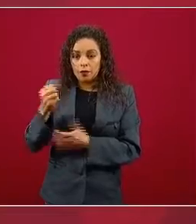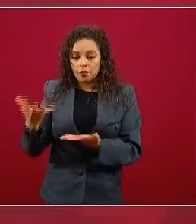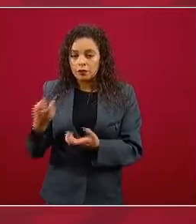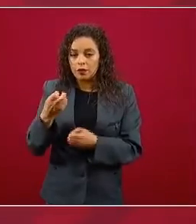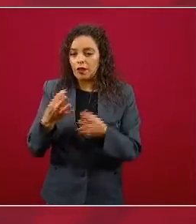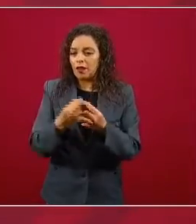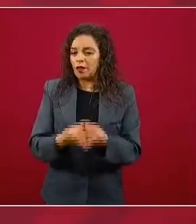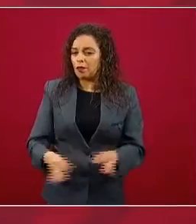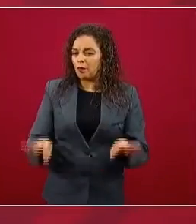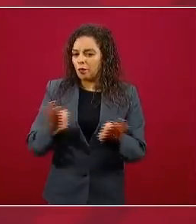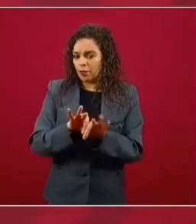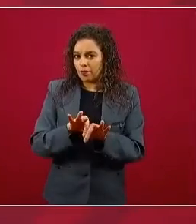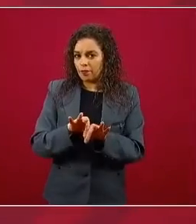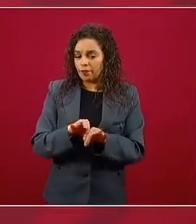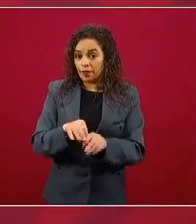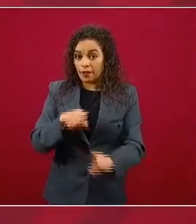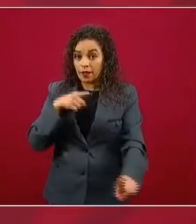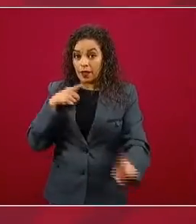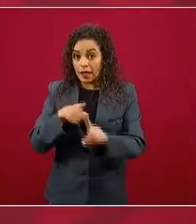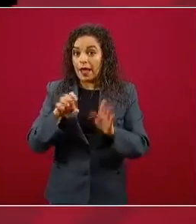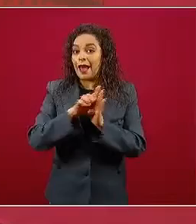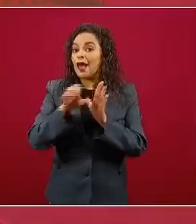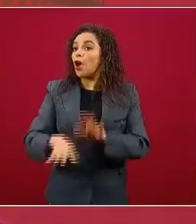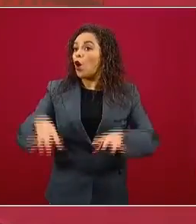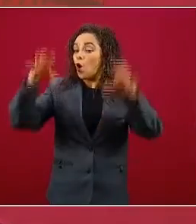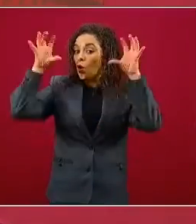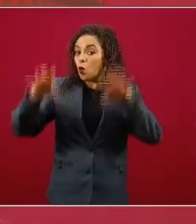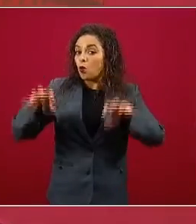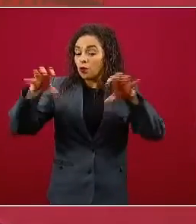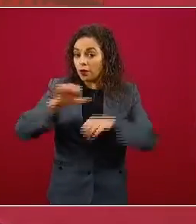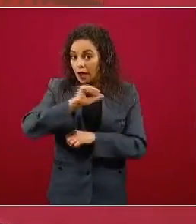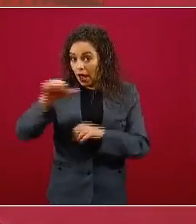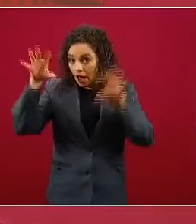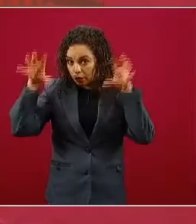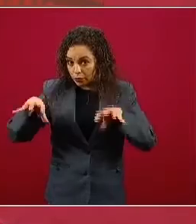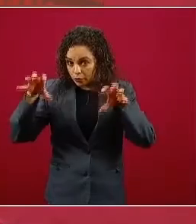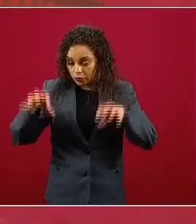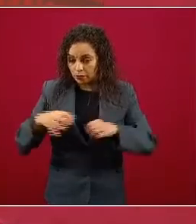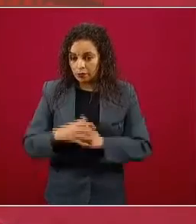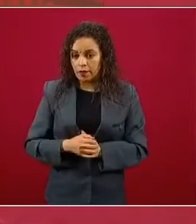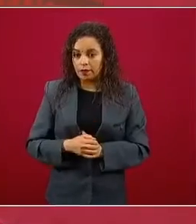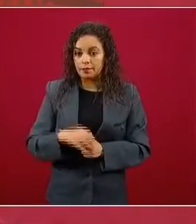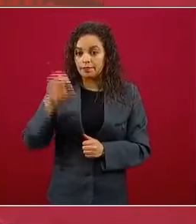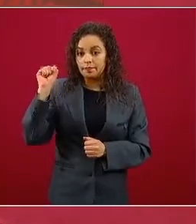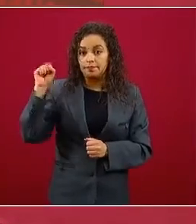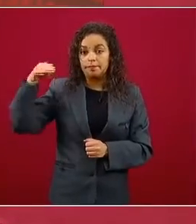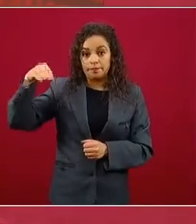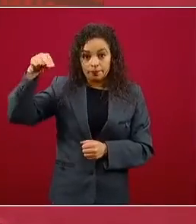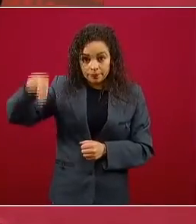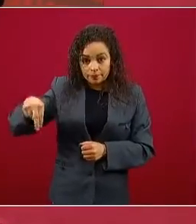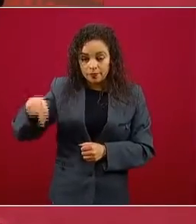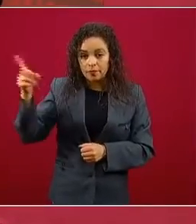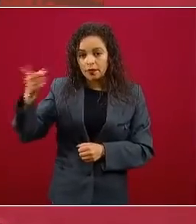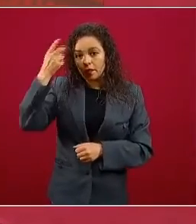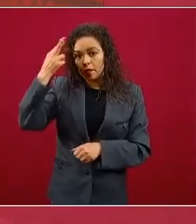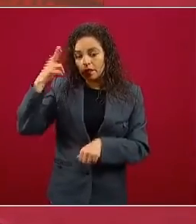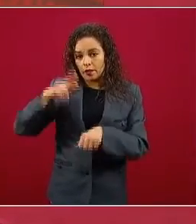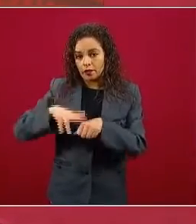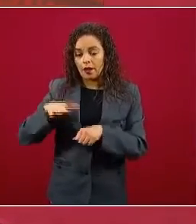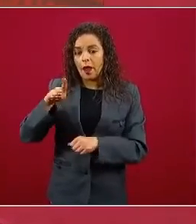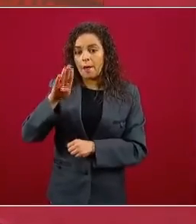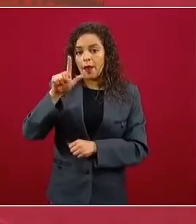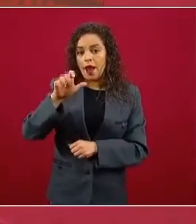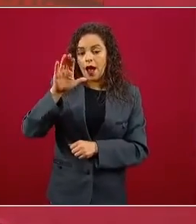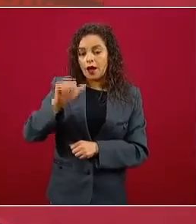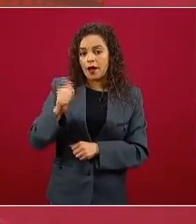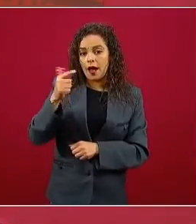de la lluvia, en este ejemplo que estamos hablando de la lluvia, el Servicio Meteorológico Nacional, la doctora Blanca Jiménez y su